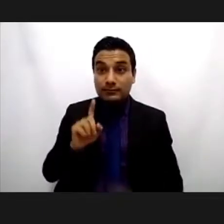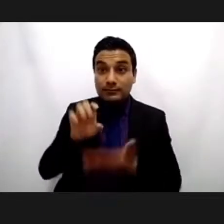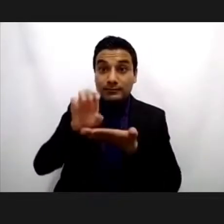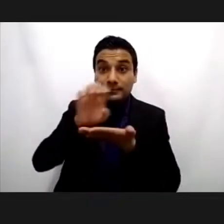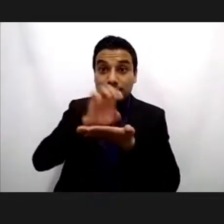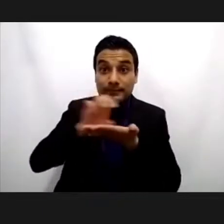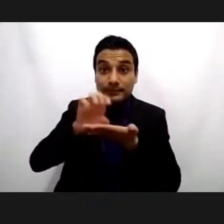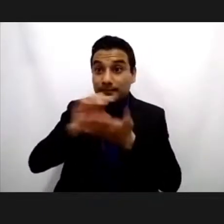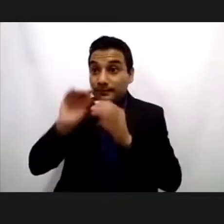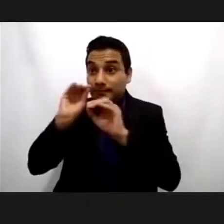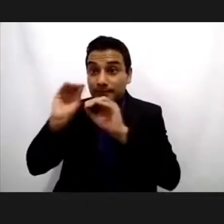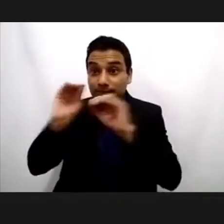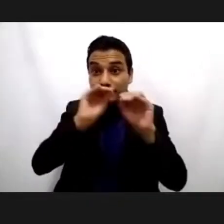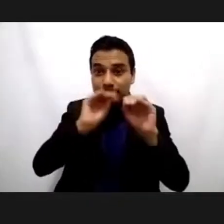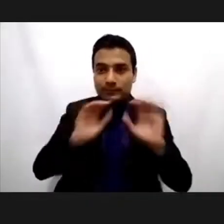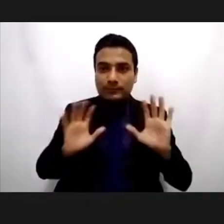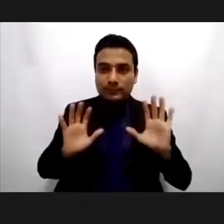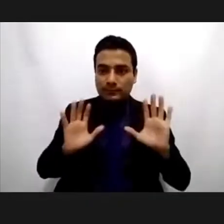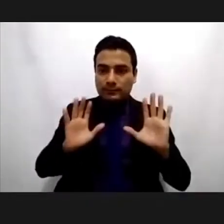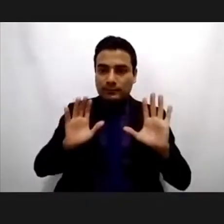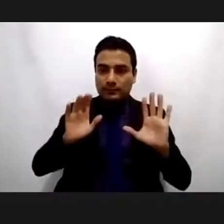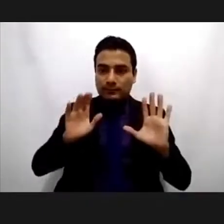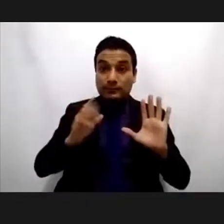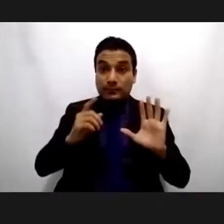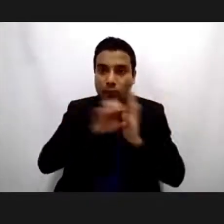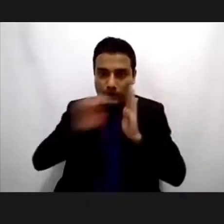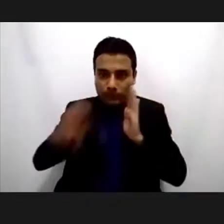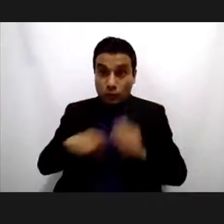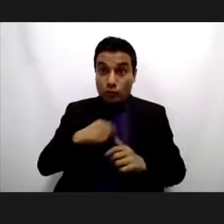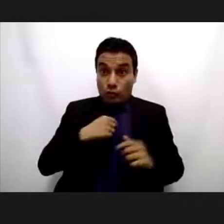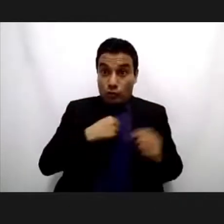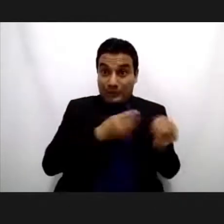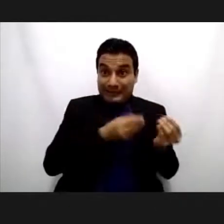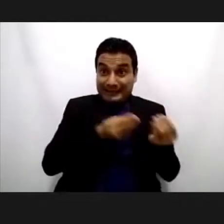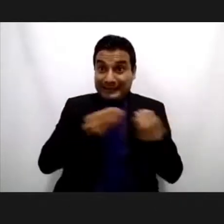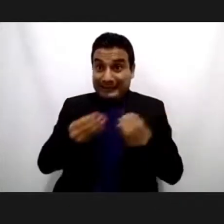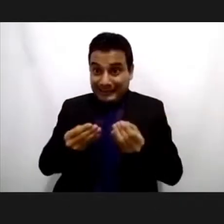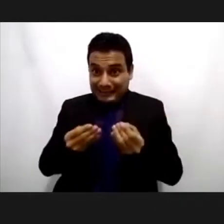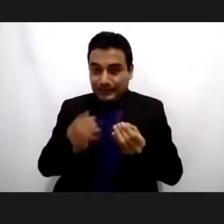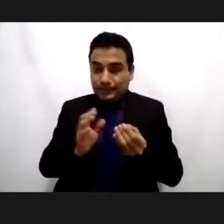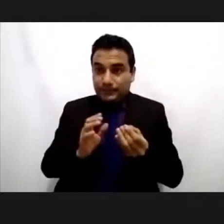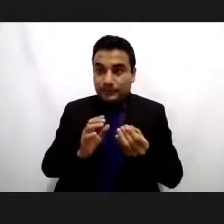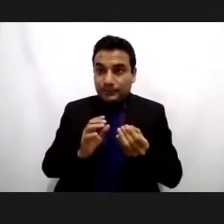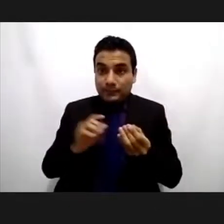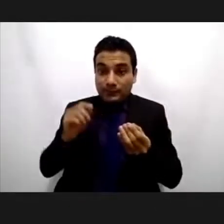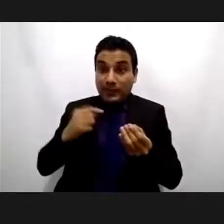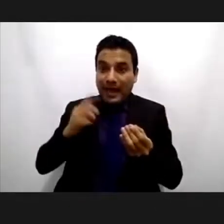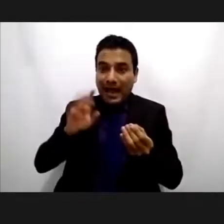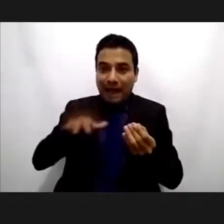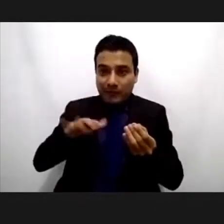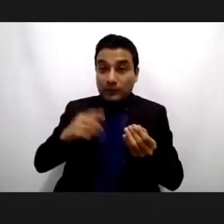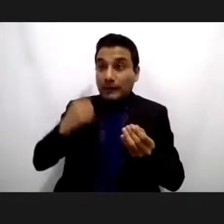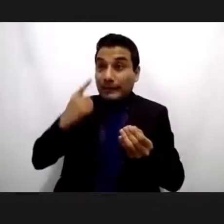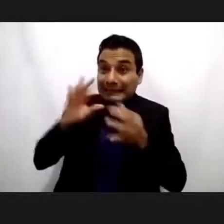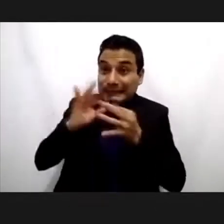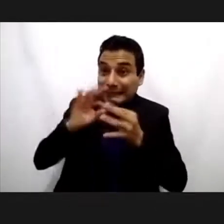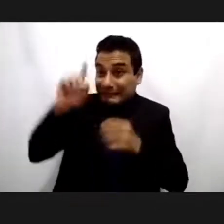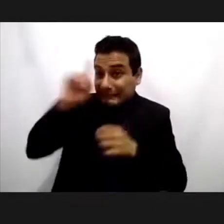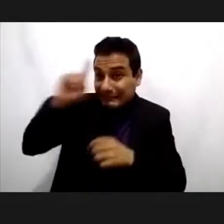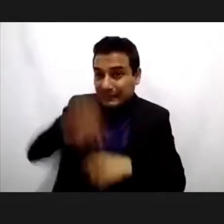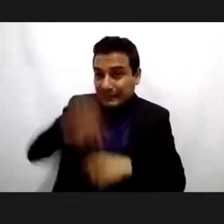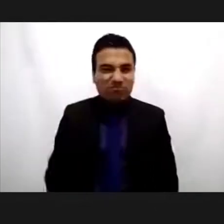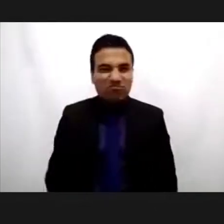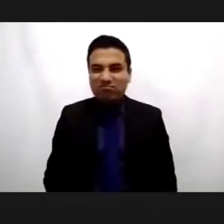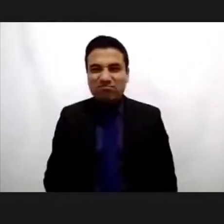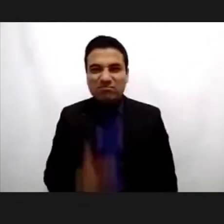producto autopoético. Cada vez que yo llevo algo a la puesta que normalmente no funciona o funciona de otra manera. Podría darles